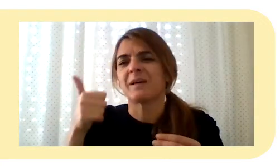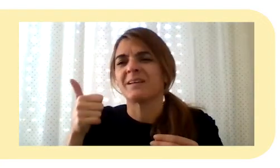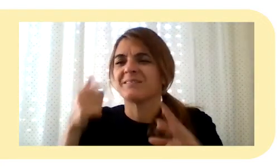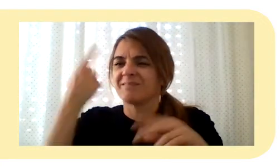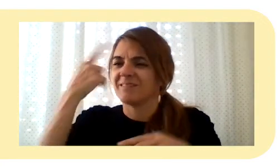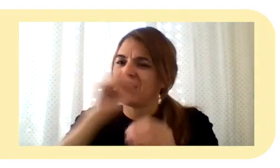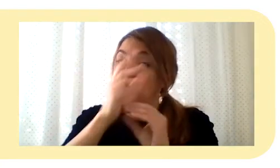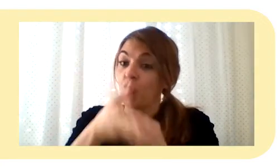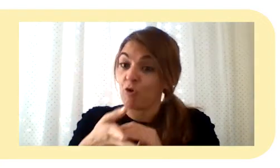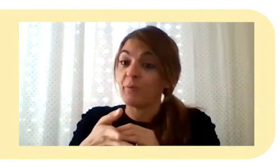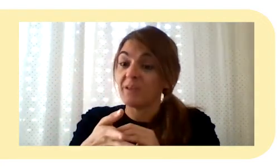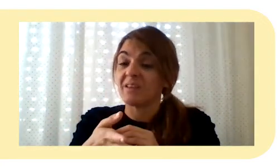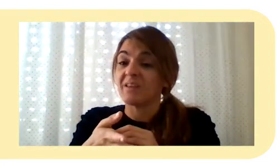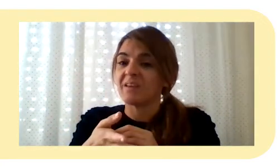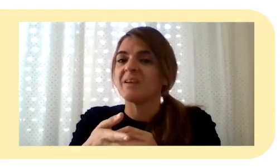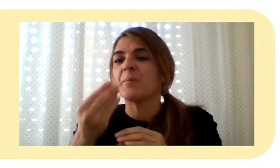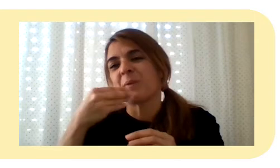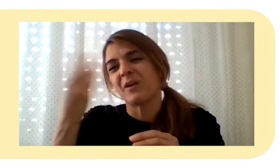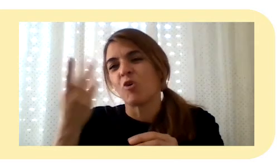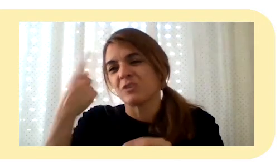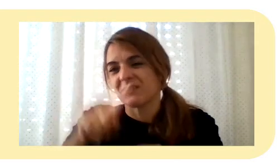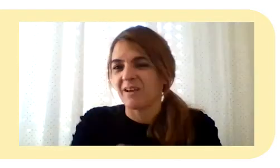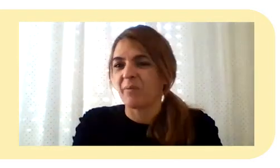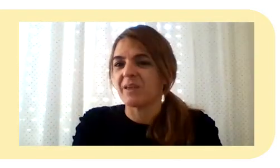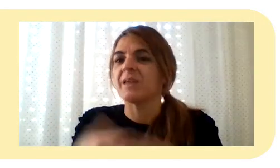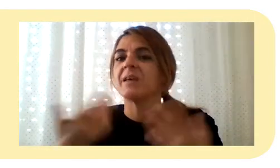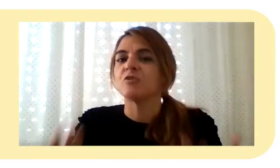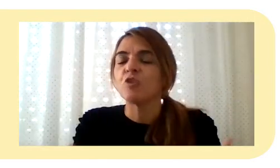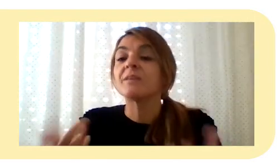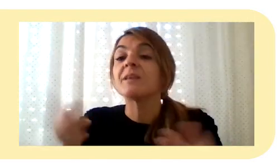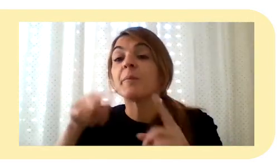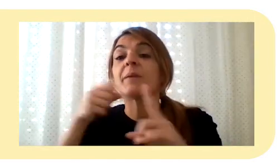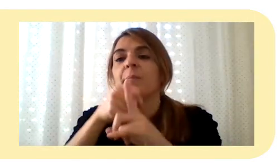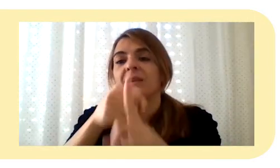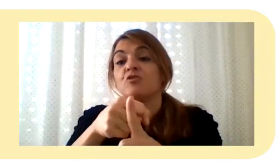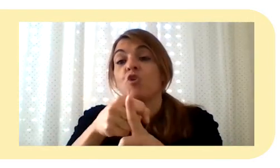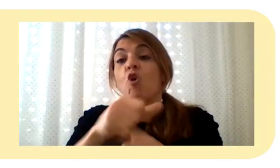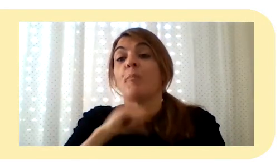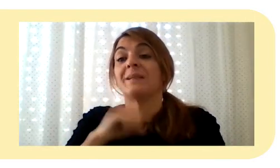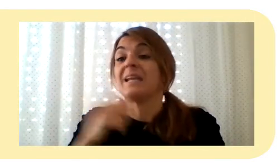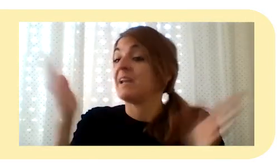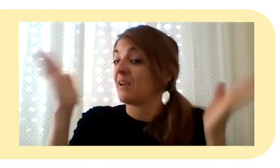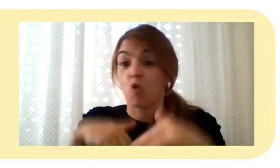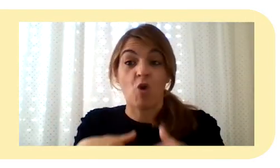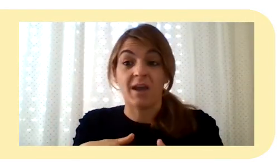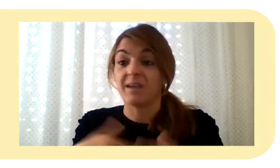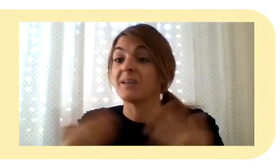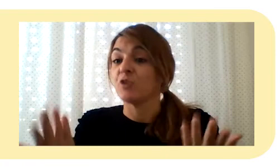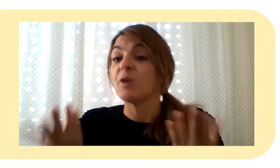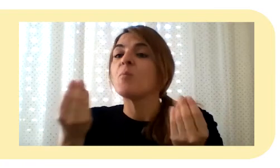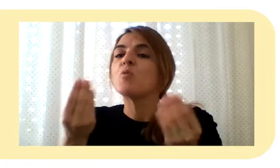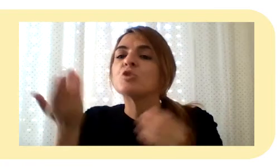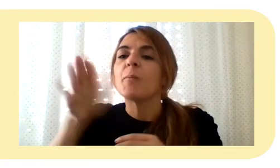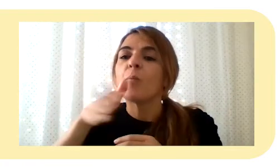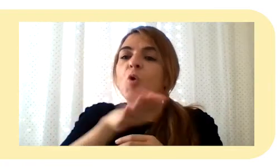está haciendo mucho mejor y además la presión hospitalaria ya no existe, con lo cual muchas de las muertes que se han